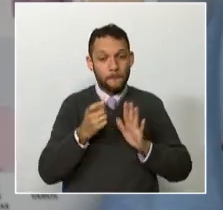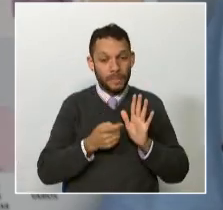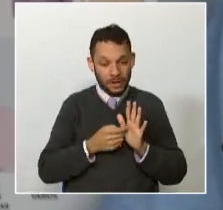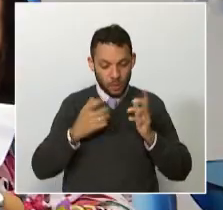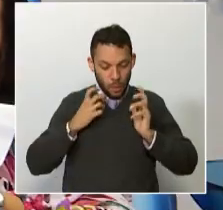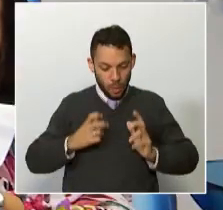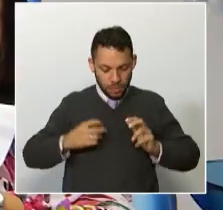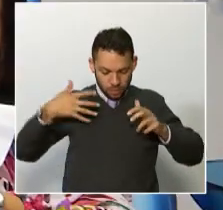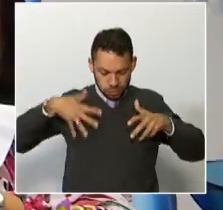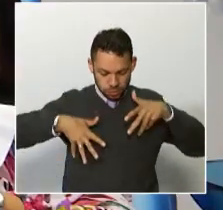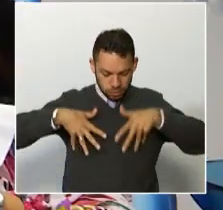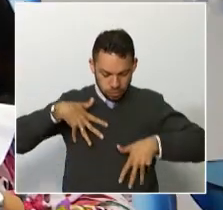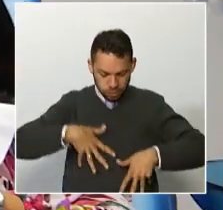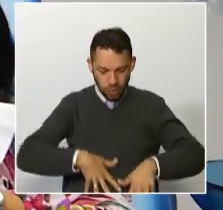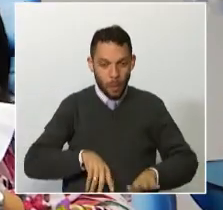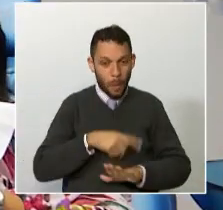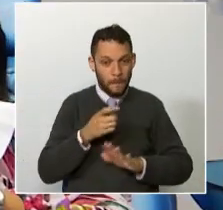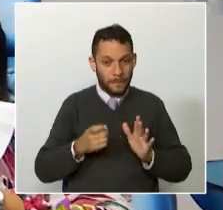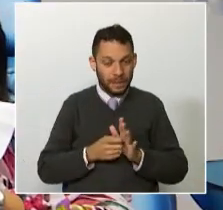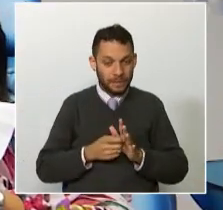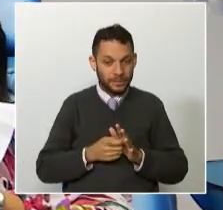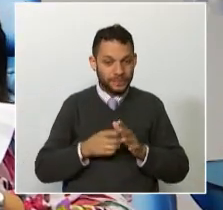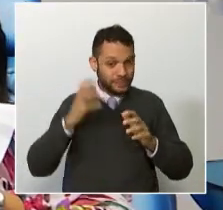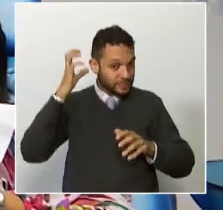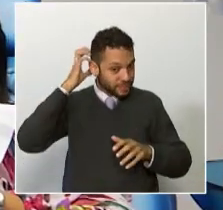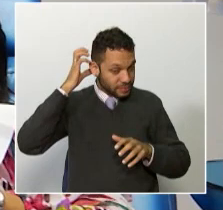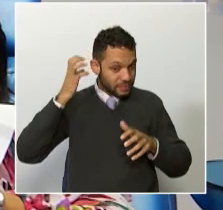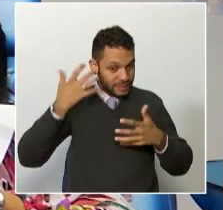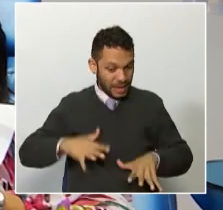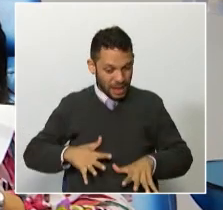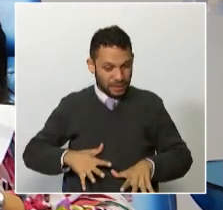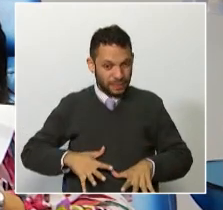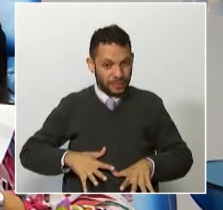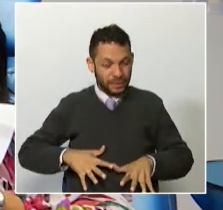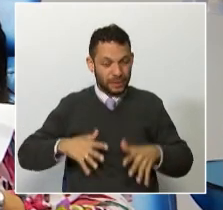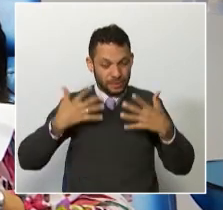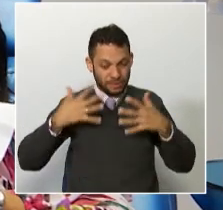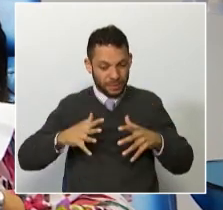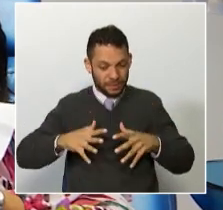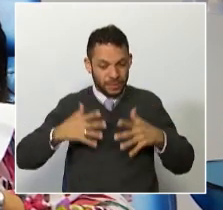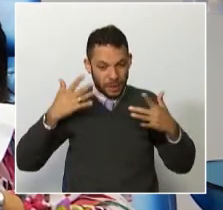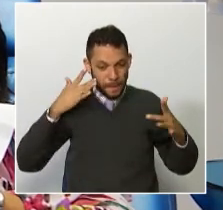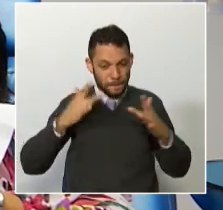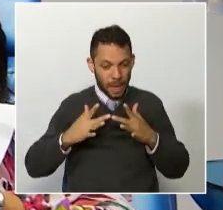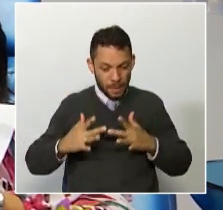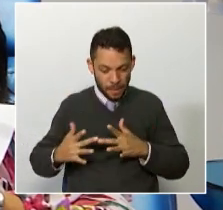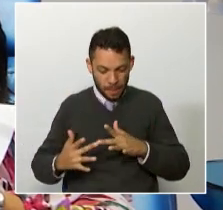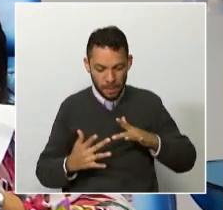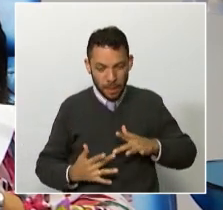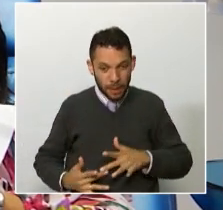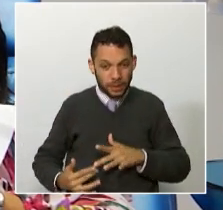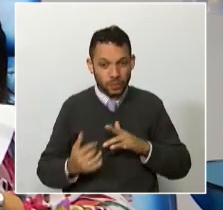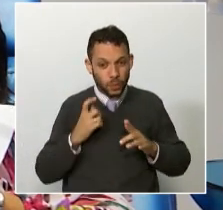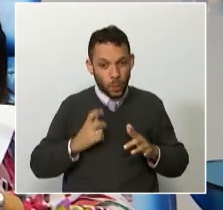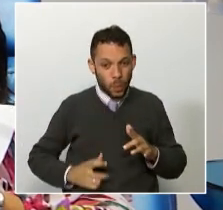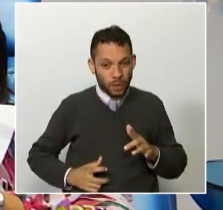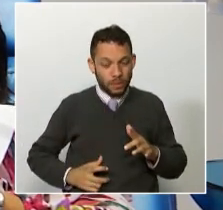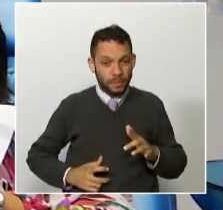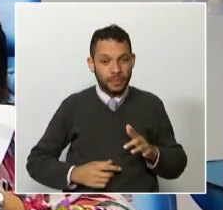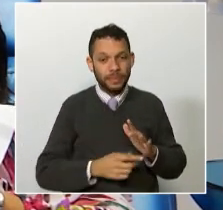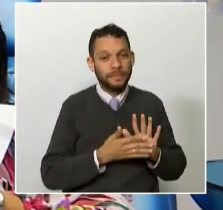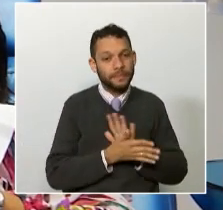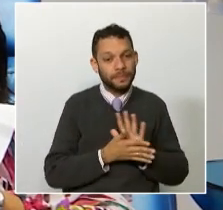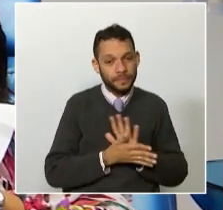recorrido el cuerpo. Entonces, los nervios y toda esa parte energética que se relaciona, por ejemplo, ya